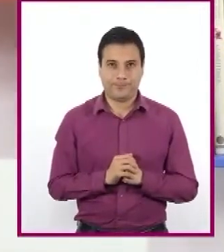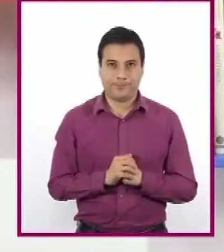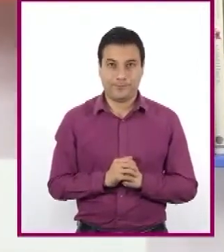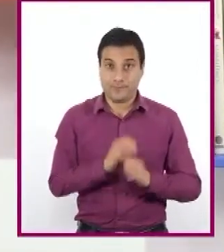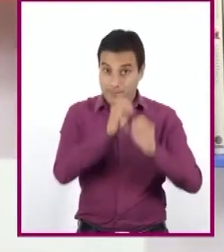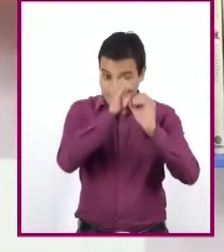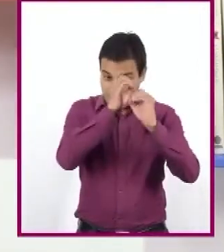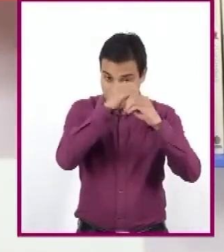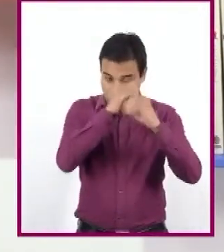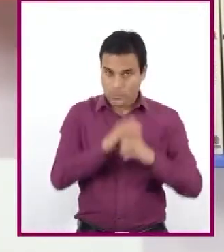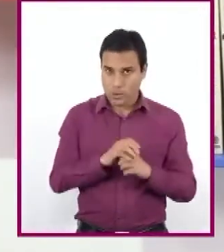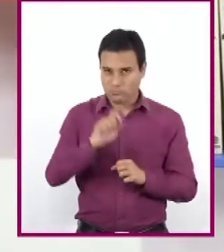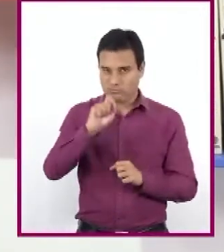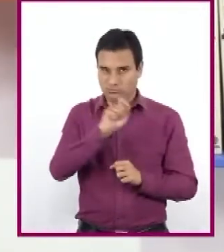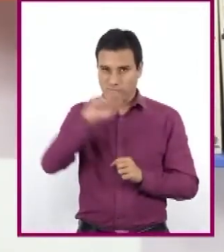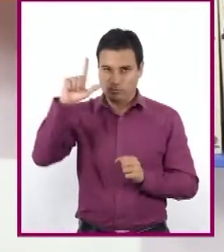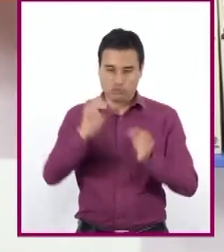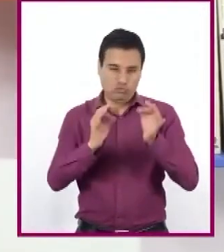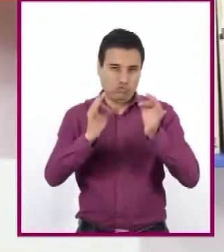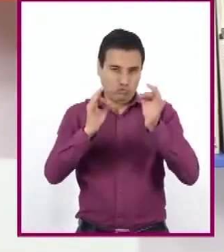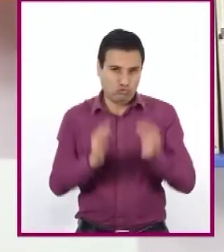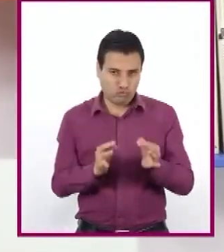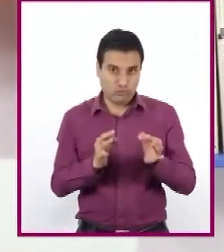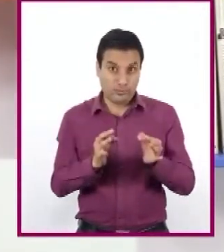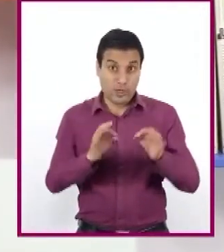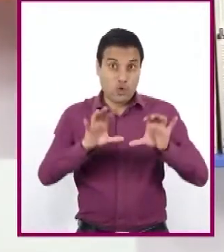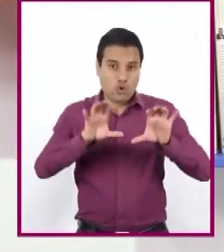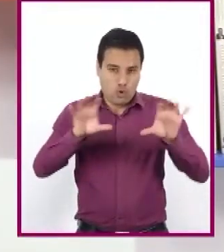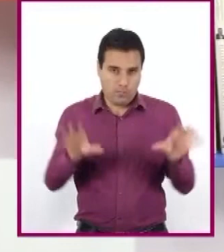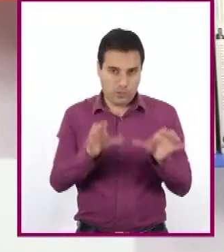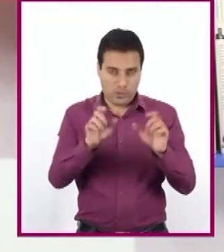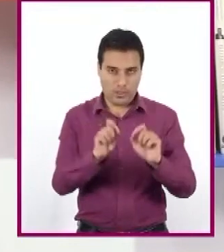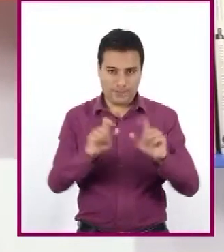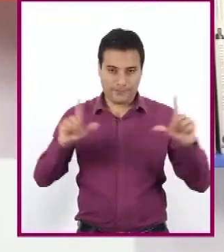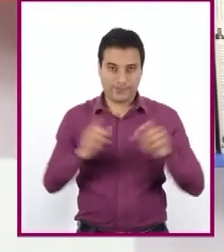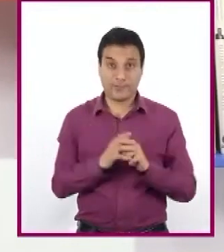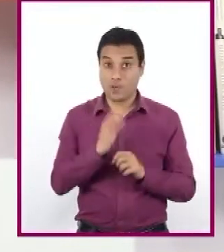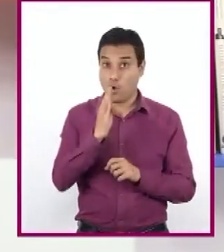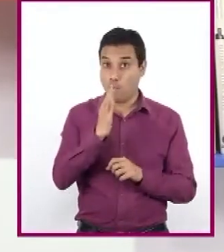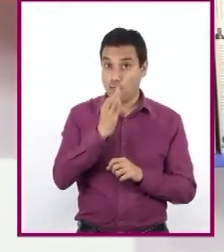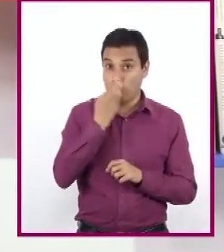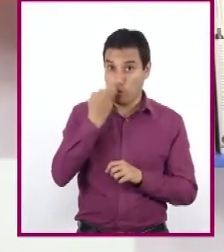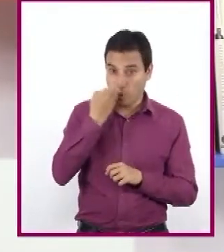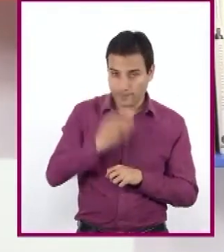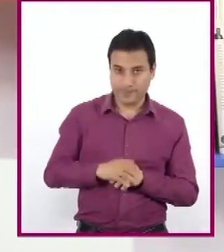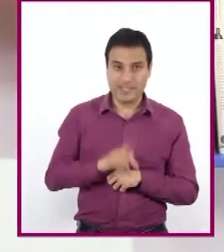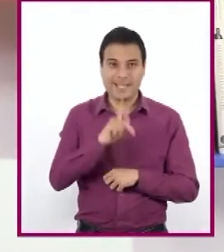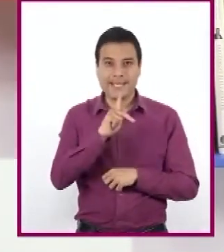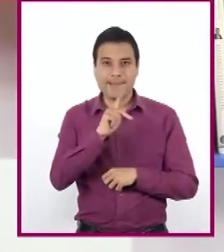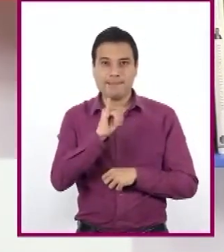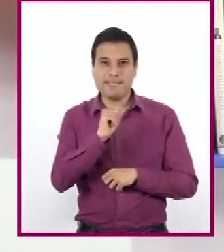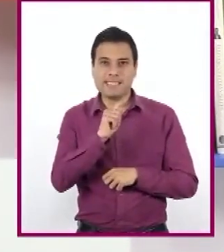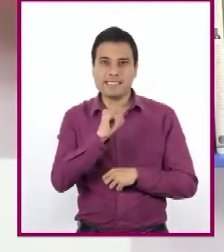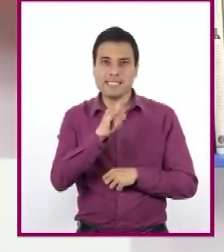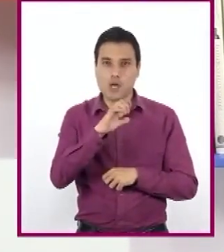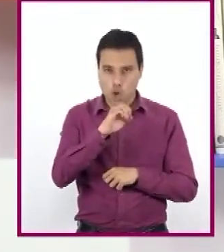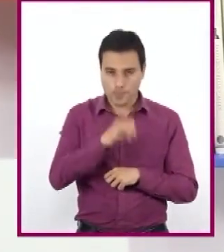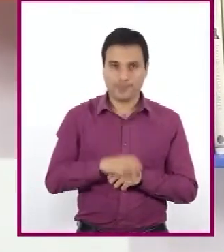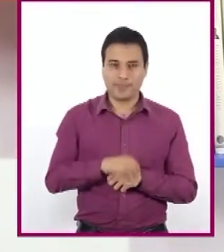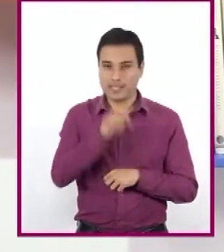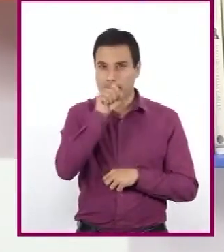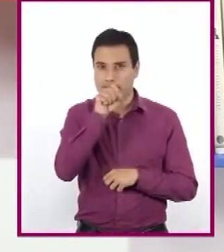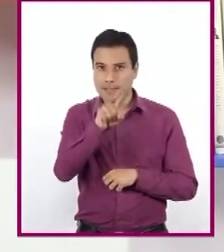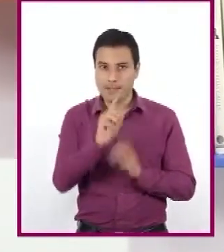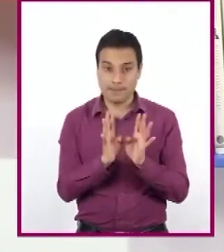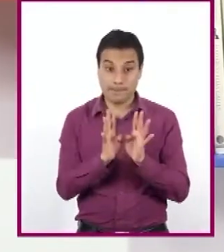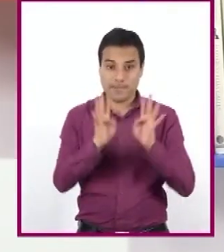microscopio digital conectado a una computadora, una flor que permita apreciar el pistilo y los estambres con anteras, por ejemplo, una